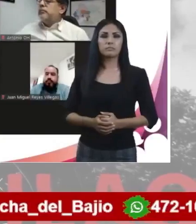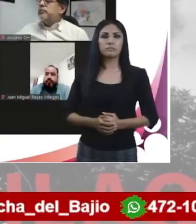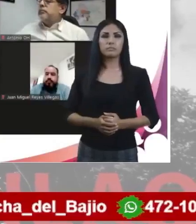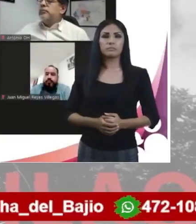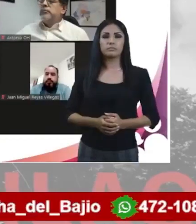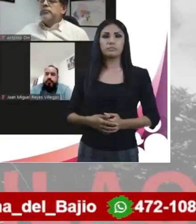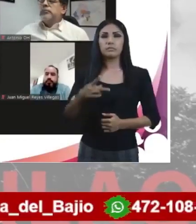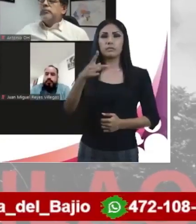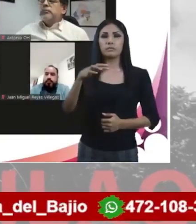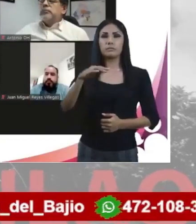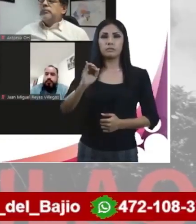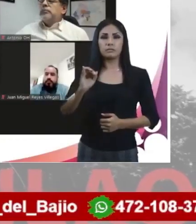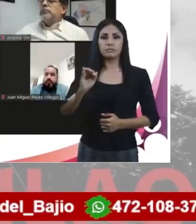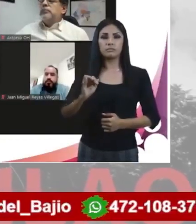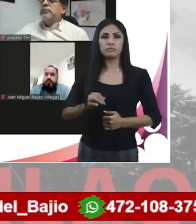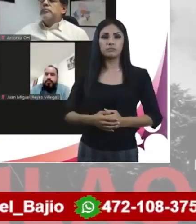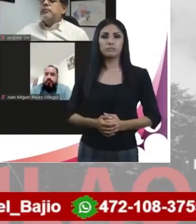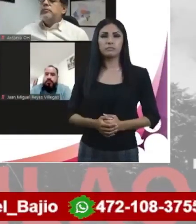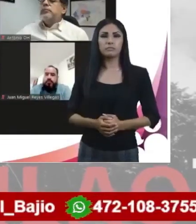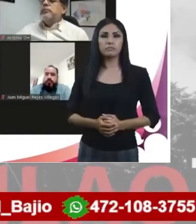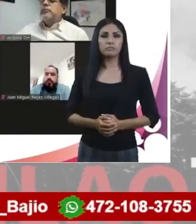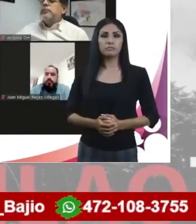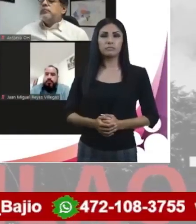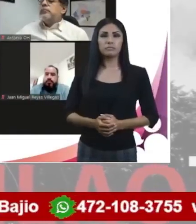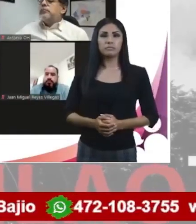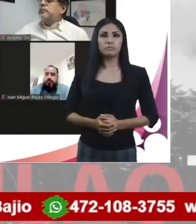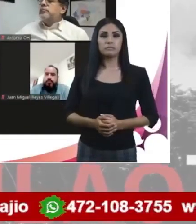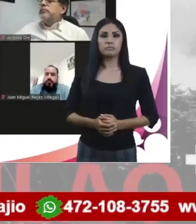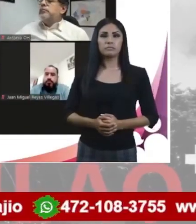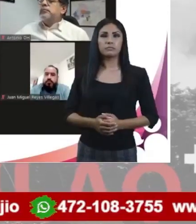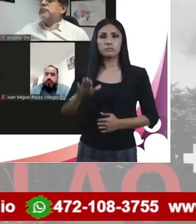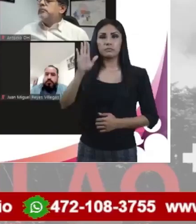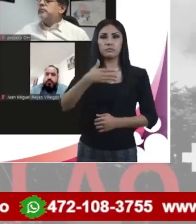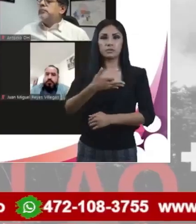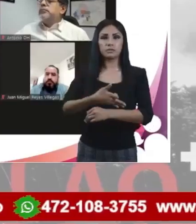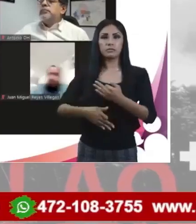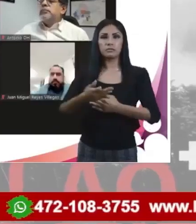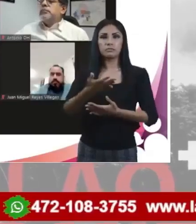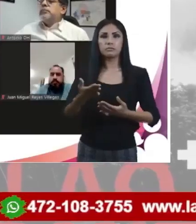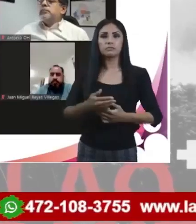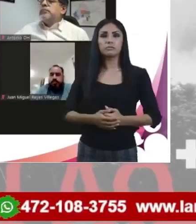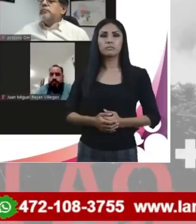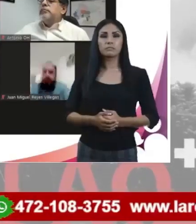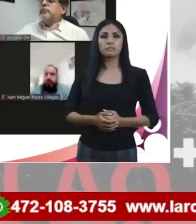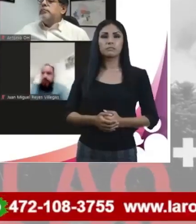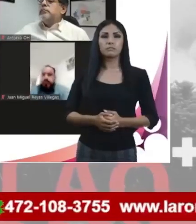individual es decir con una convocatoria para postularse como un candidato